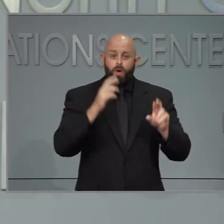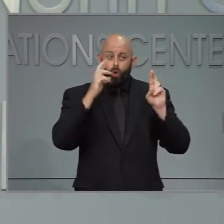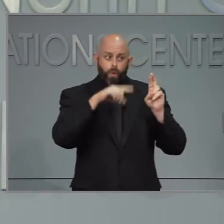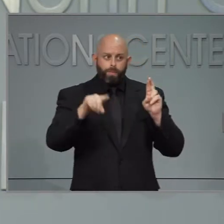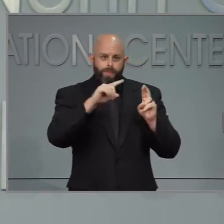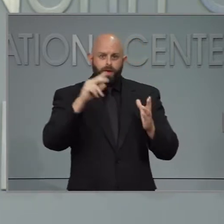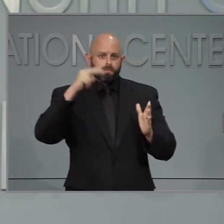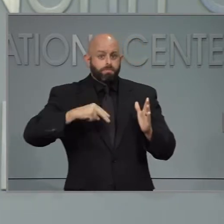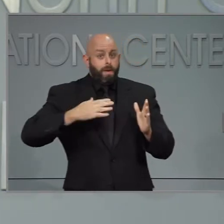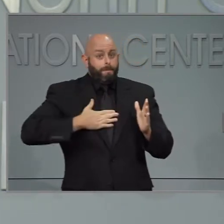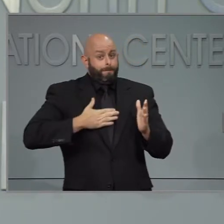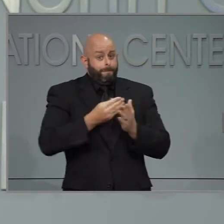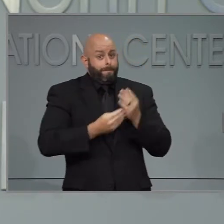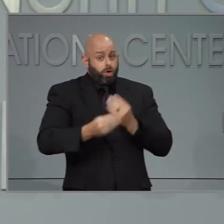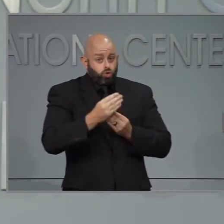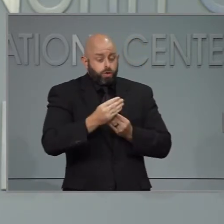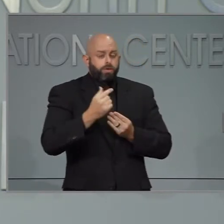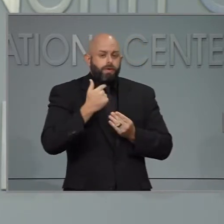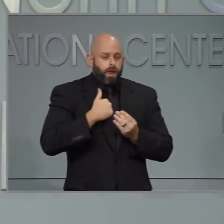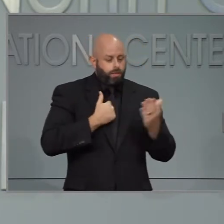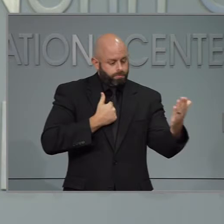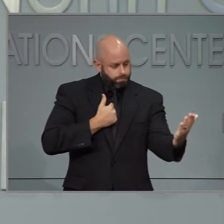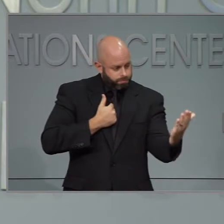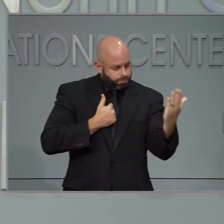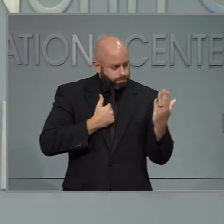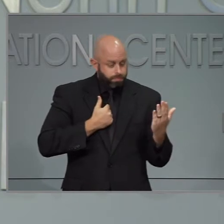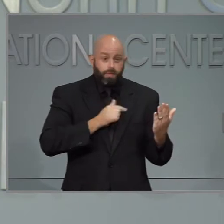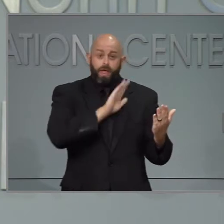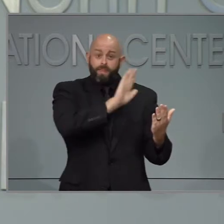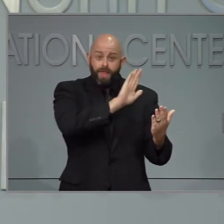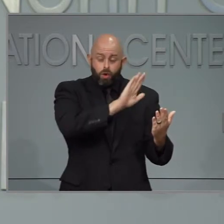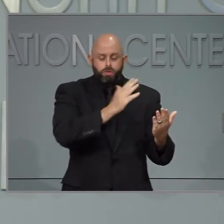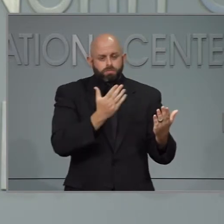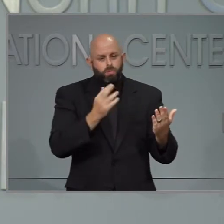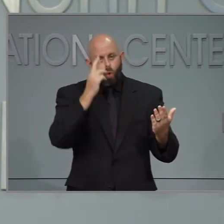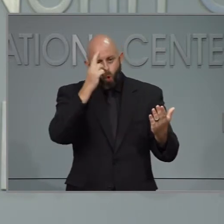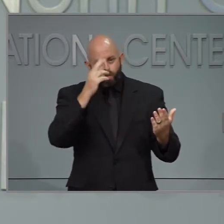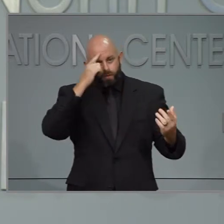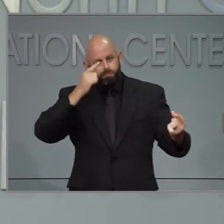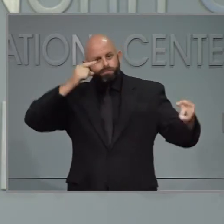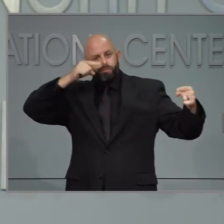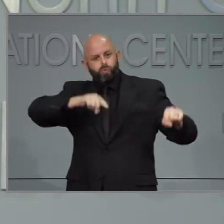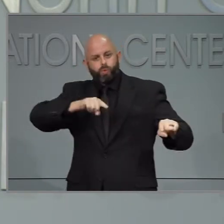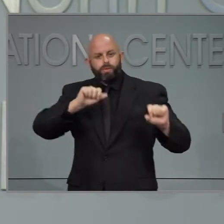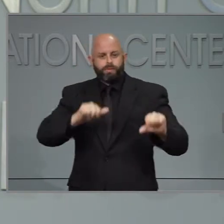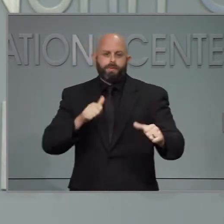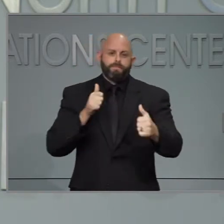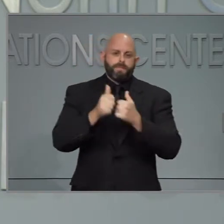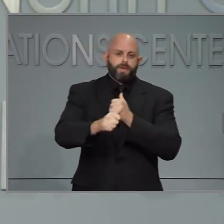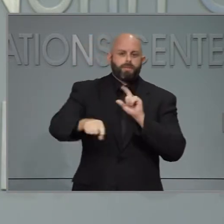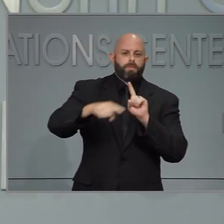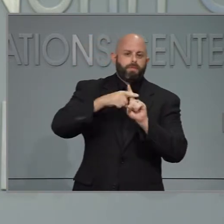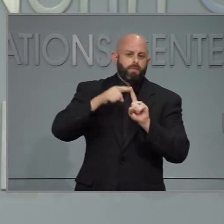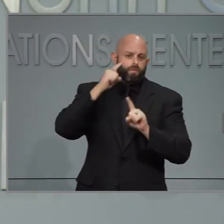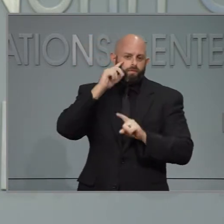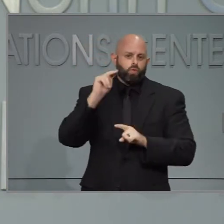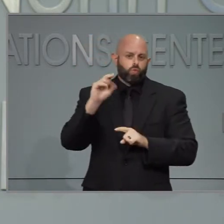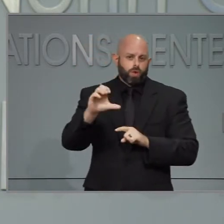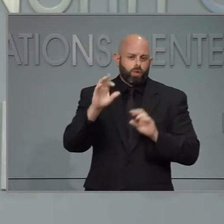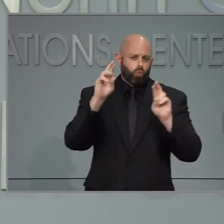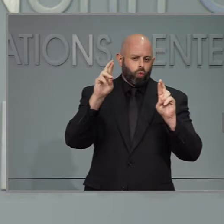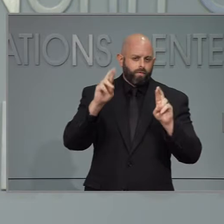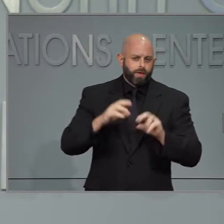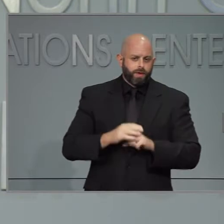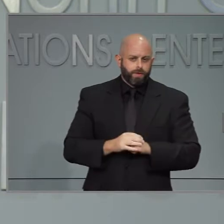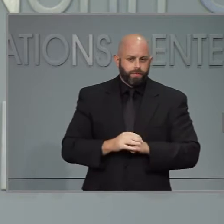y vean la propuesta de presupuesto que yo hice y ojalá y podamos crear un paquete en colaboración para el beneficio